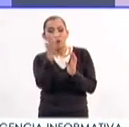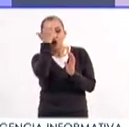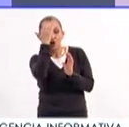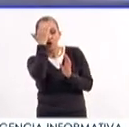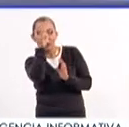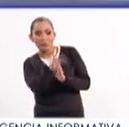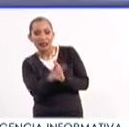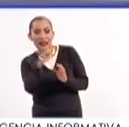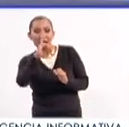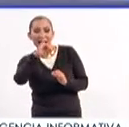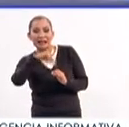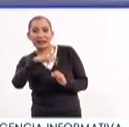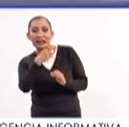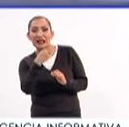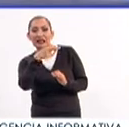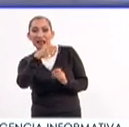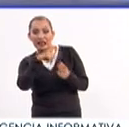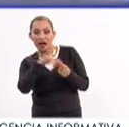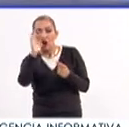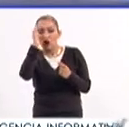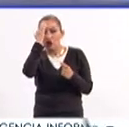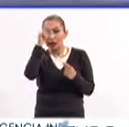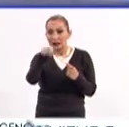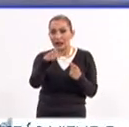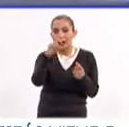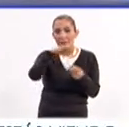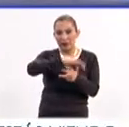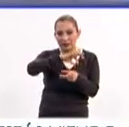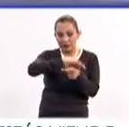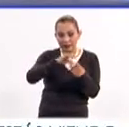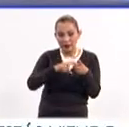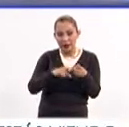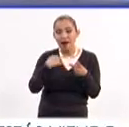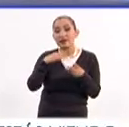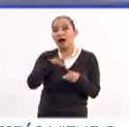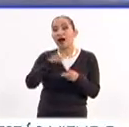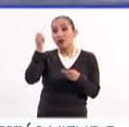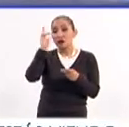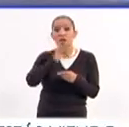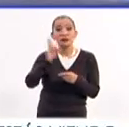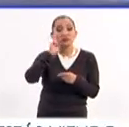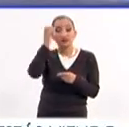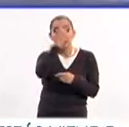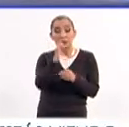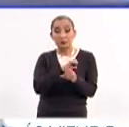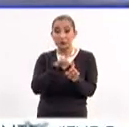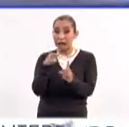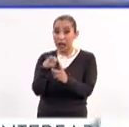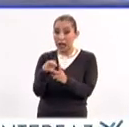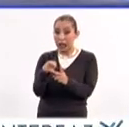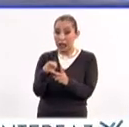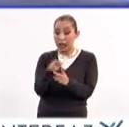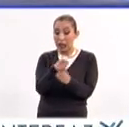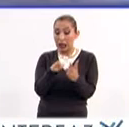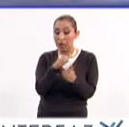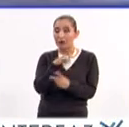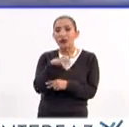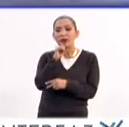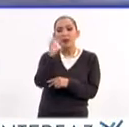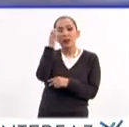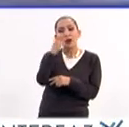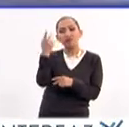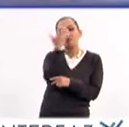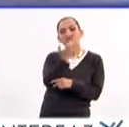conocimientos en ingeniería, conocimientos en medicina. Y existen pruebas específicas para ello. Pero también podemos evaluar